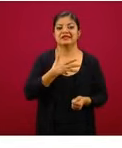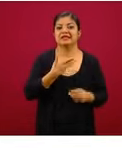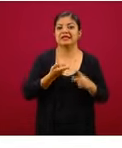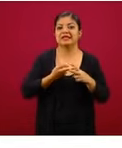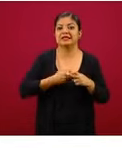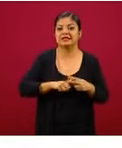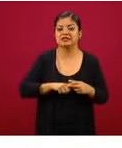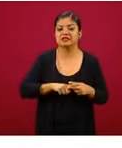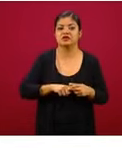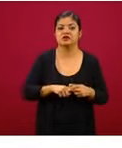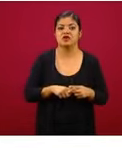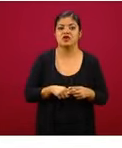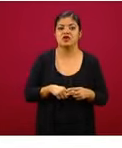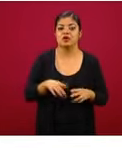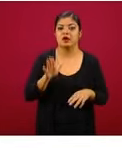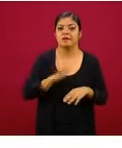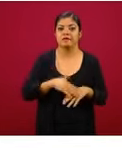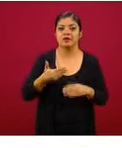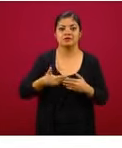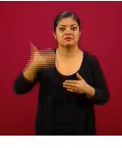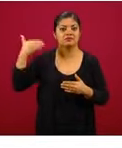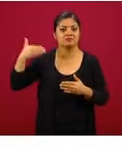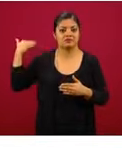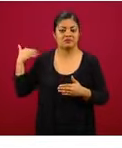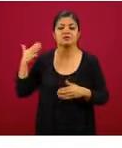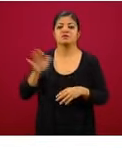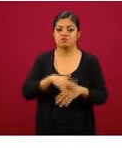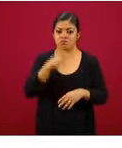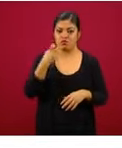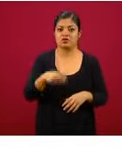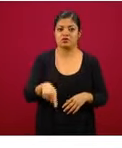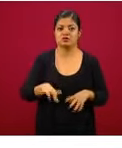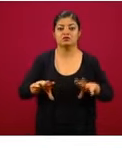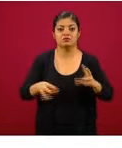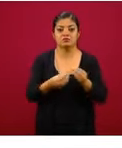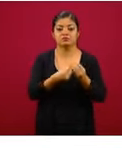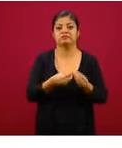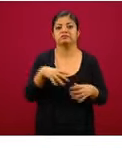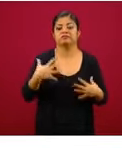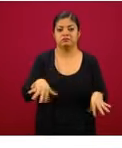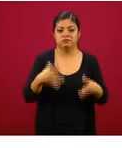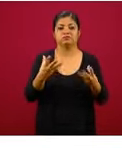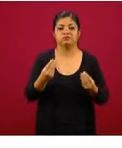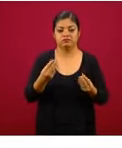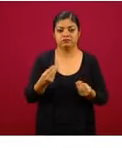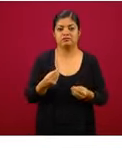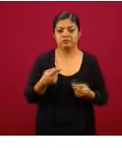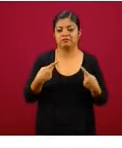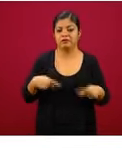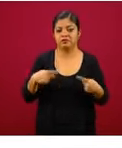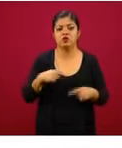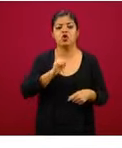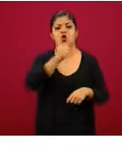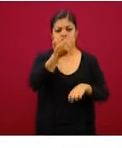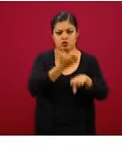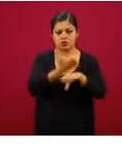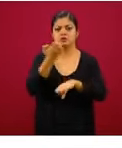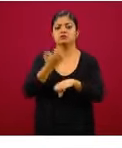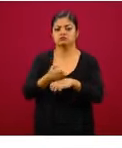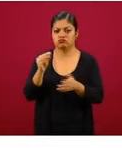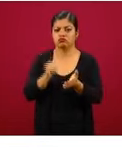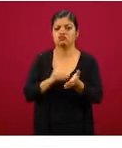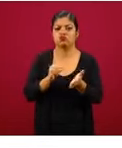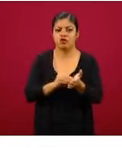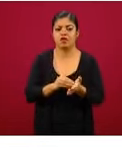inicio más atrás en el tiempo y por lo tanto una acumulación de casos mucho más grande. Otros estados todavía están en